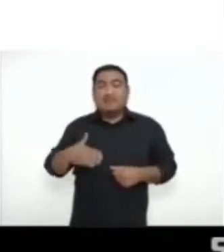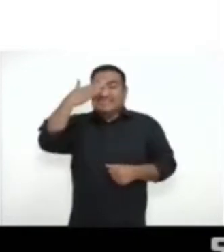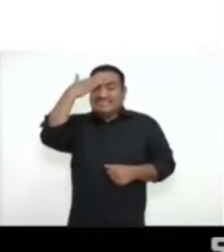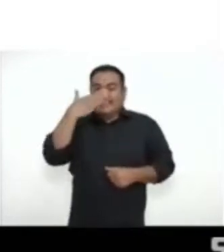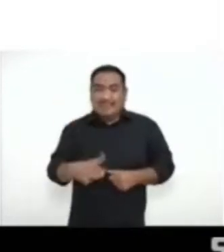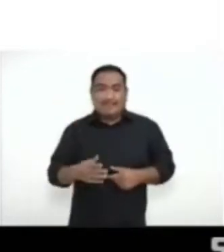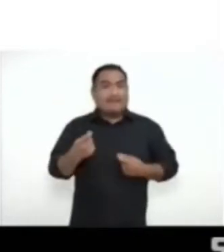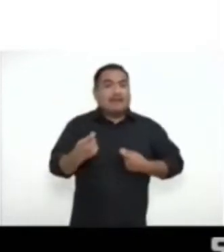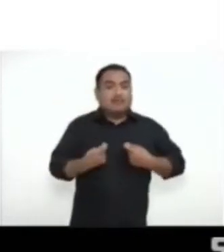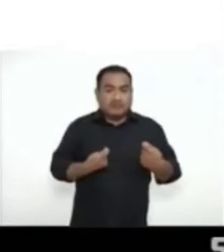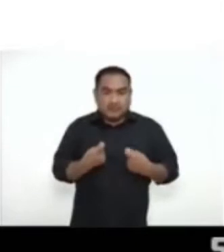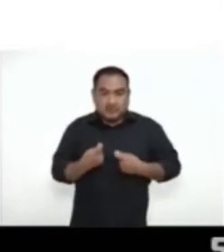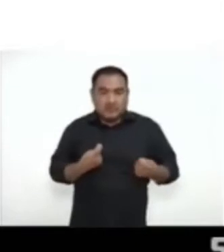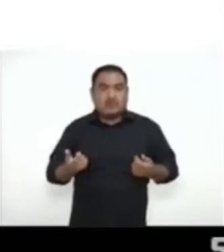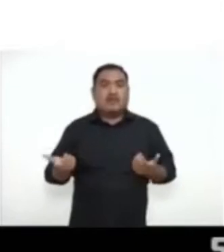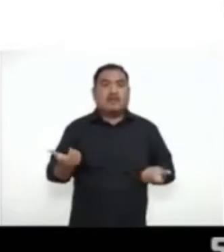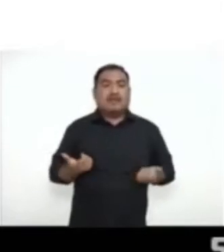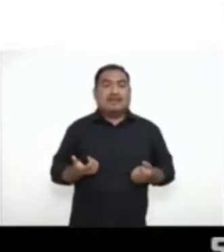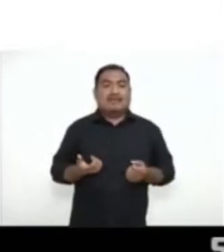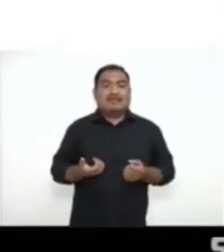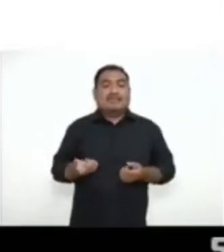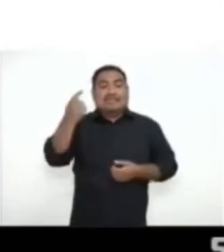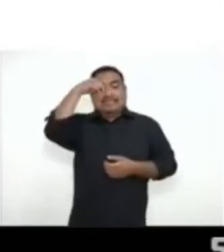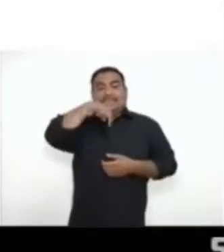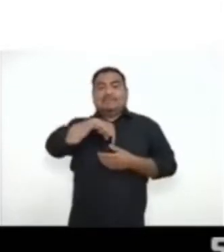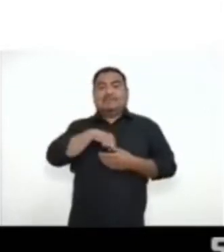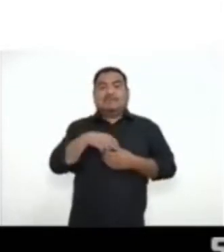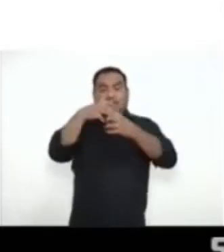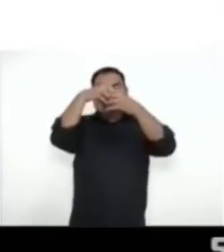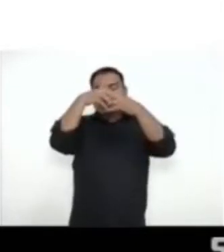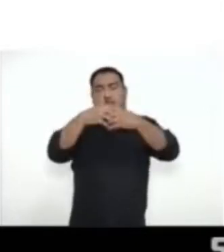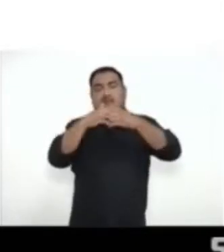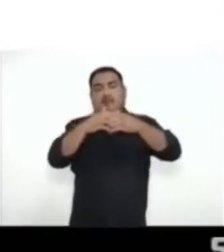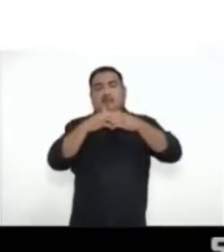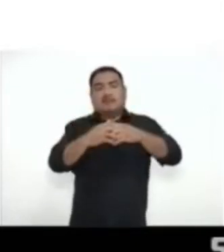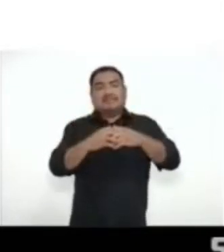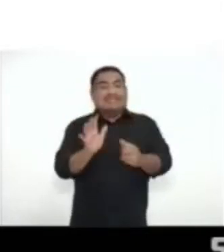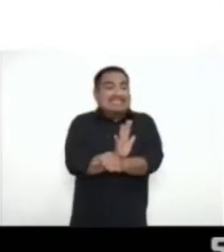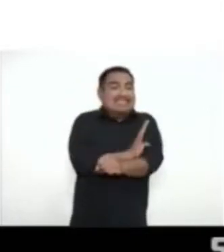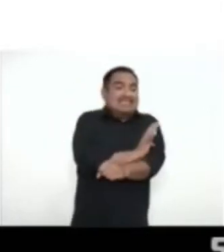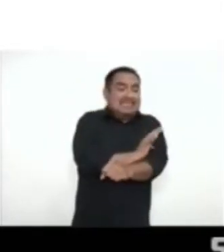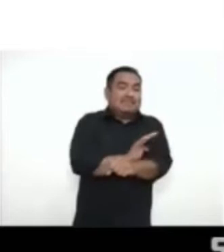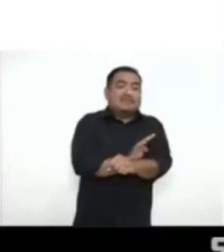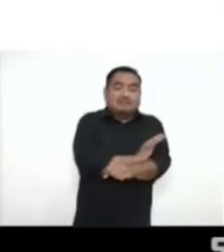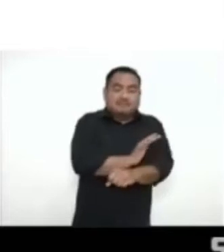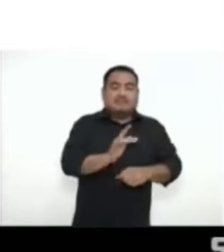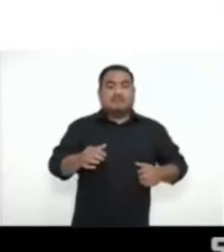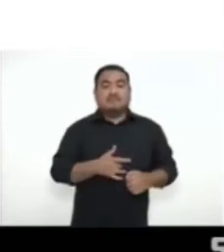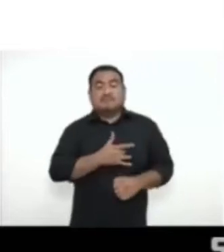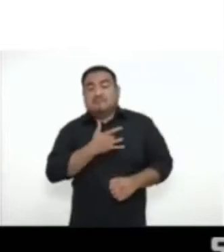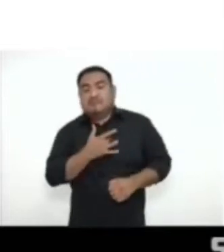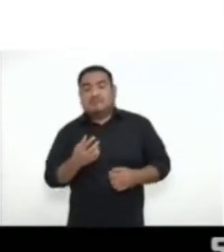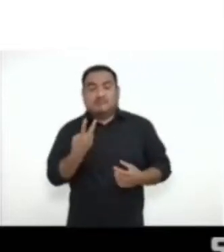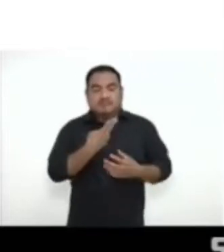en nuestro sistema límbico las emociones. No si